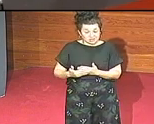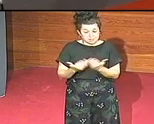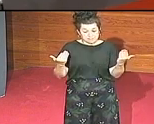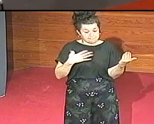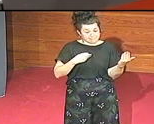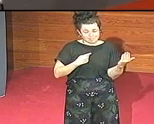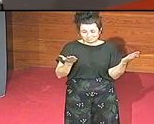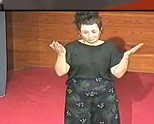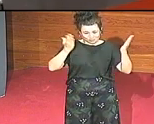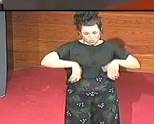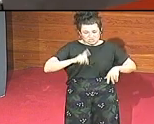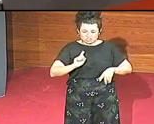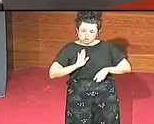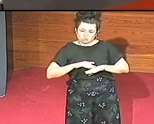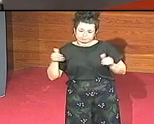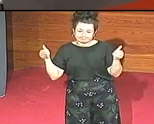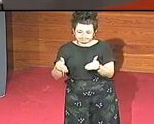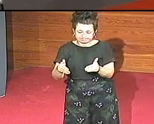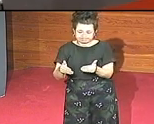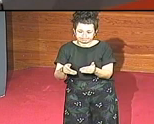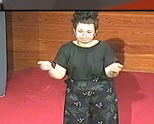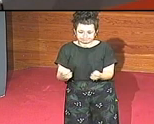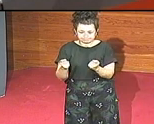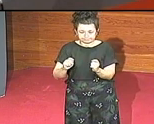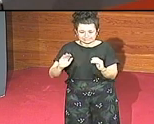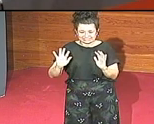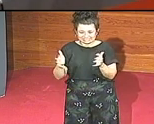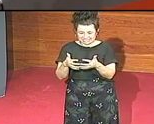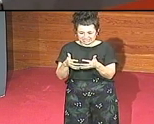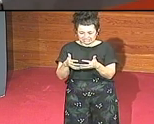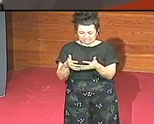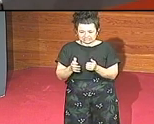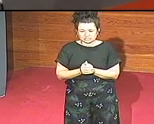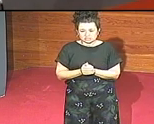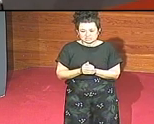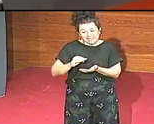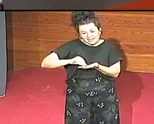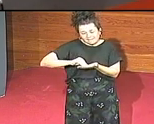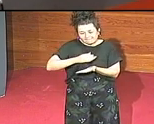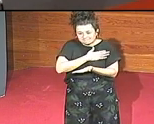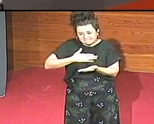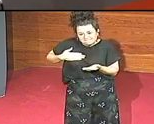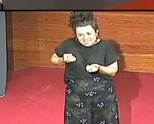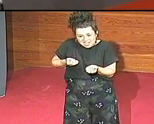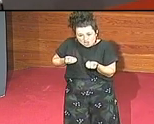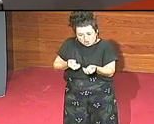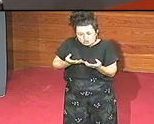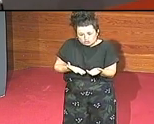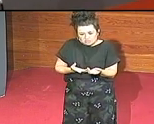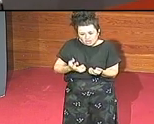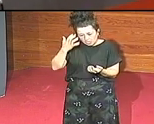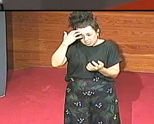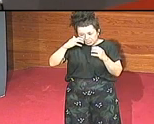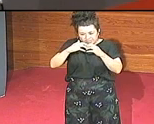salen sólo para internet entonces la carácter ya quería contar cómo funciona un cerebro humano entonces había hablado con neurólogos y